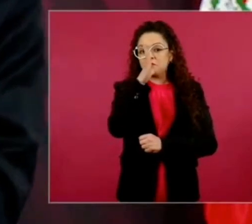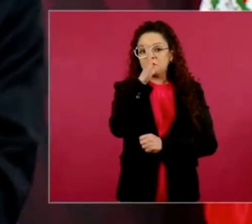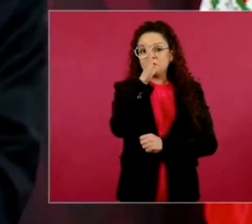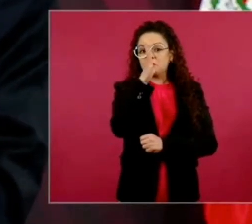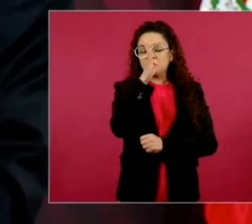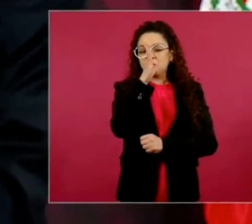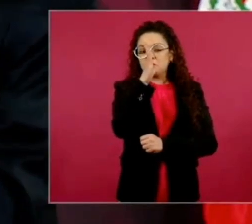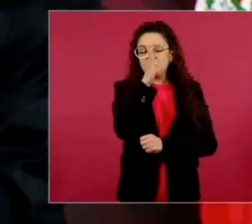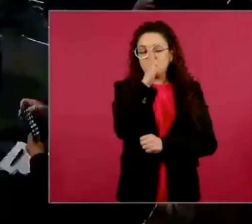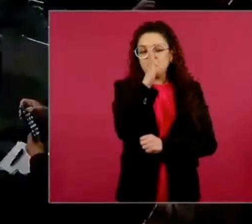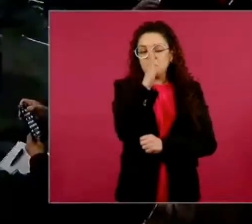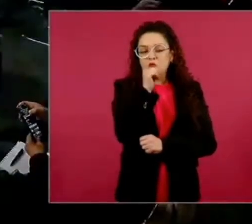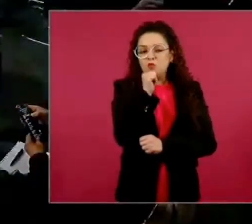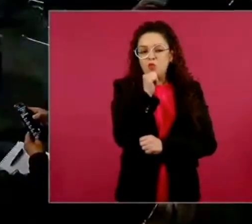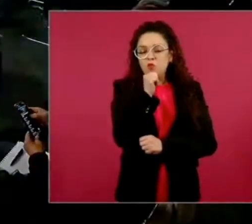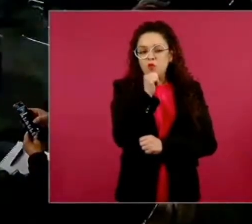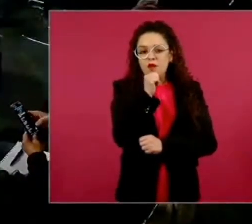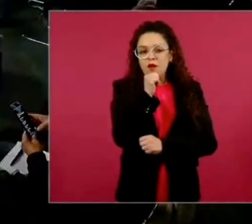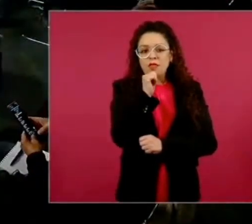entregándole